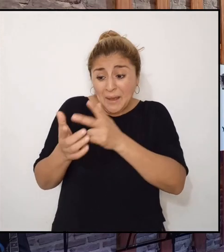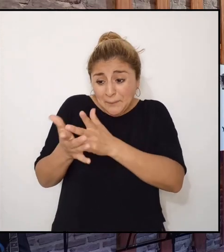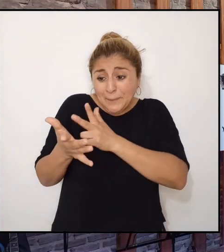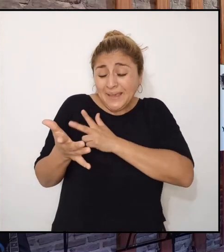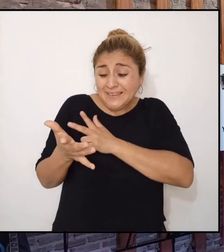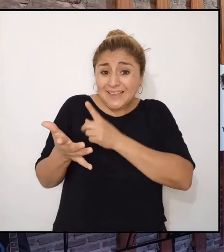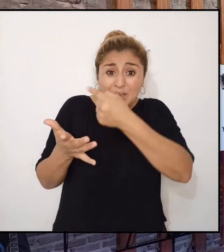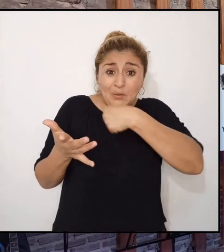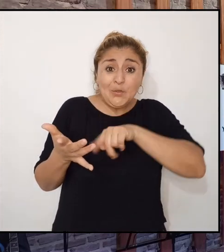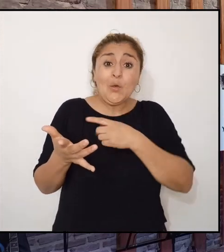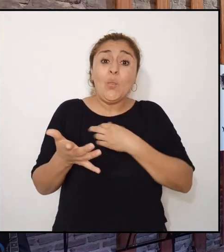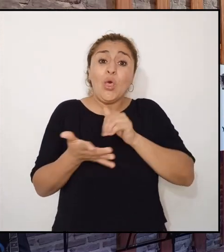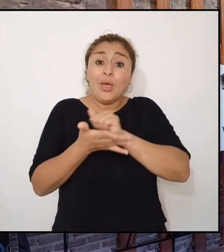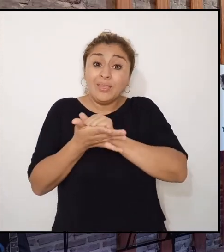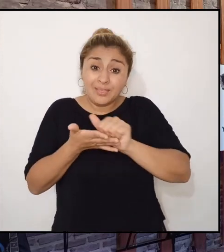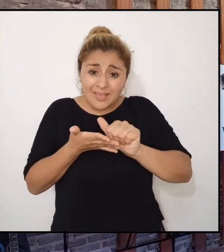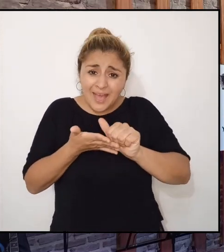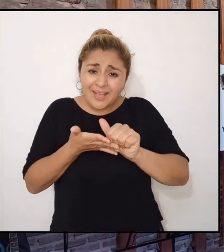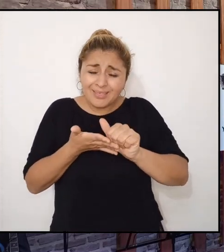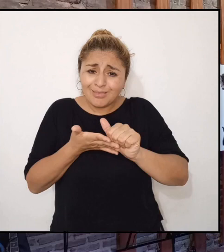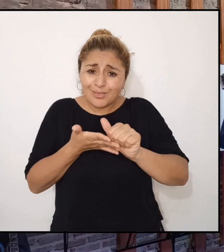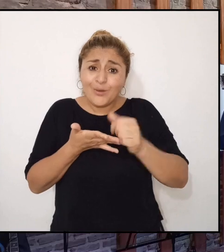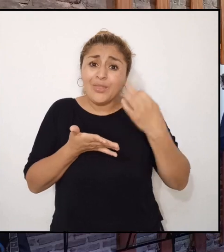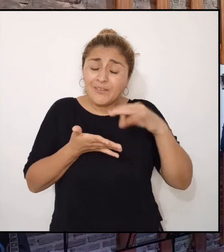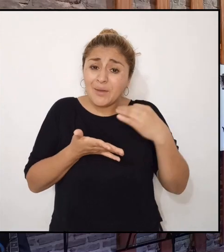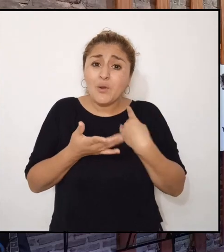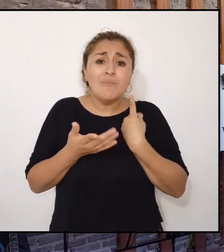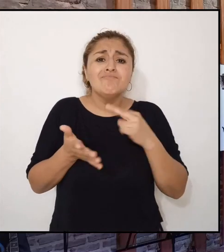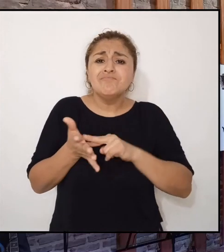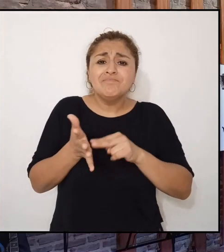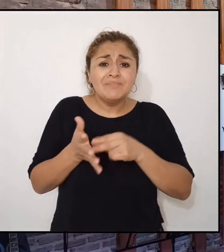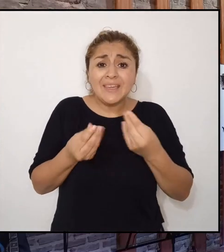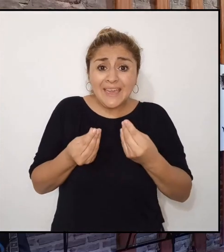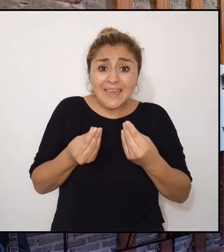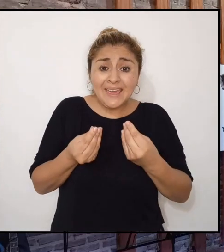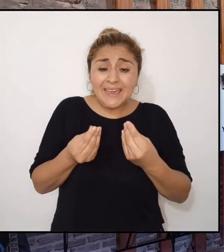O sea que ya no me pertenezco a mí mismo, le pertenezco a Él.